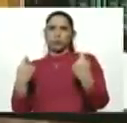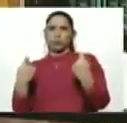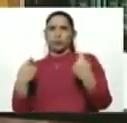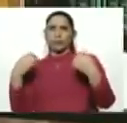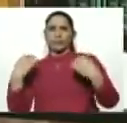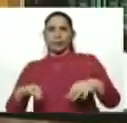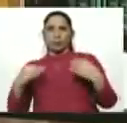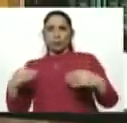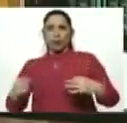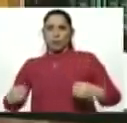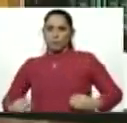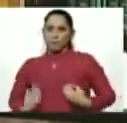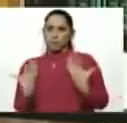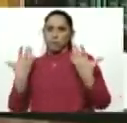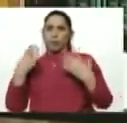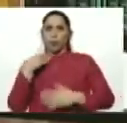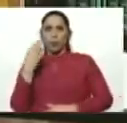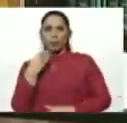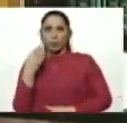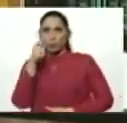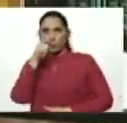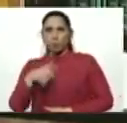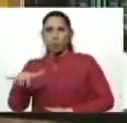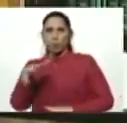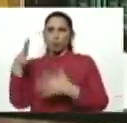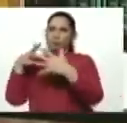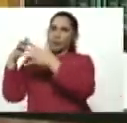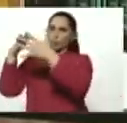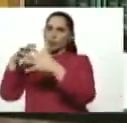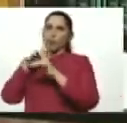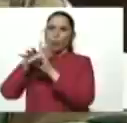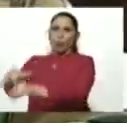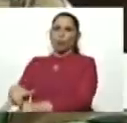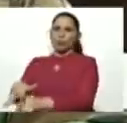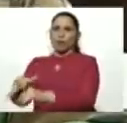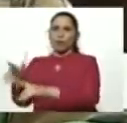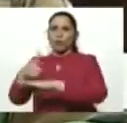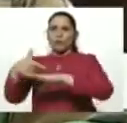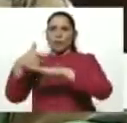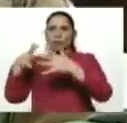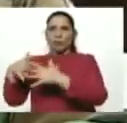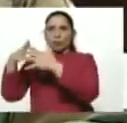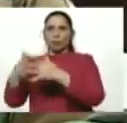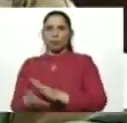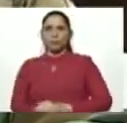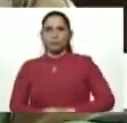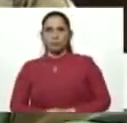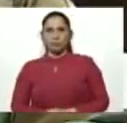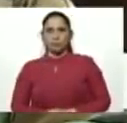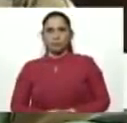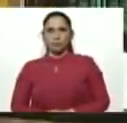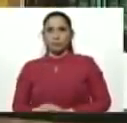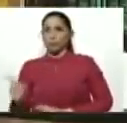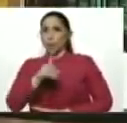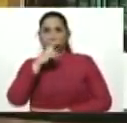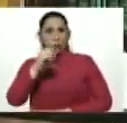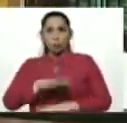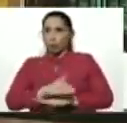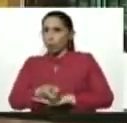floreciente de la juventud y del pueblo de Estados Unidos contra los supremacistas blancos. Así lo creo. Y no es Maduro.